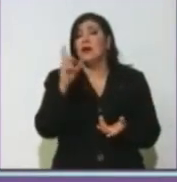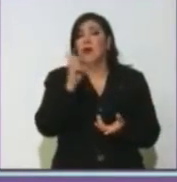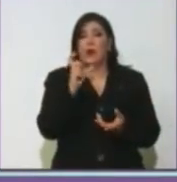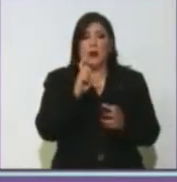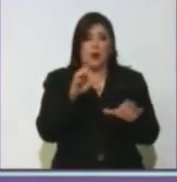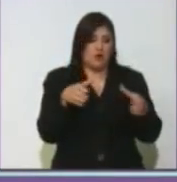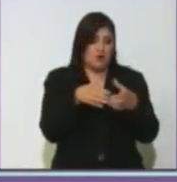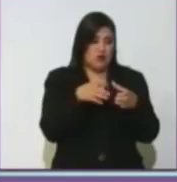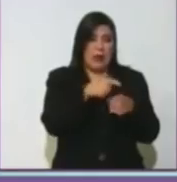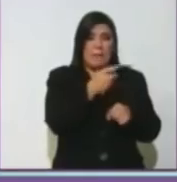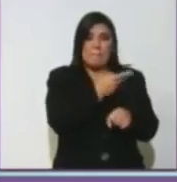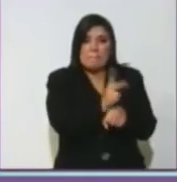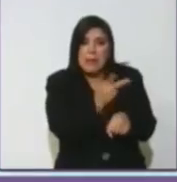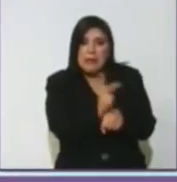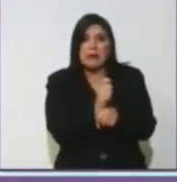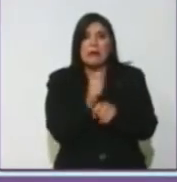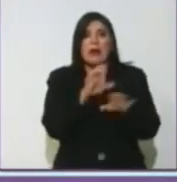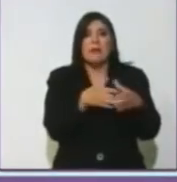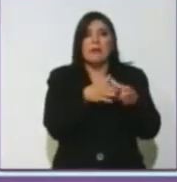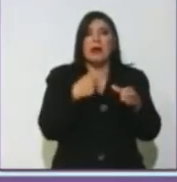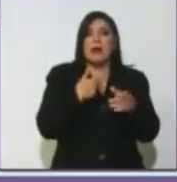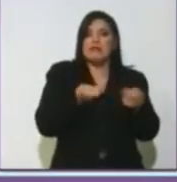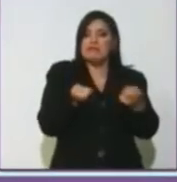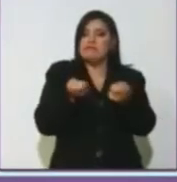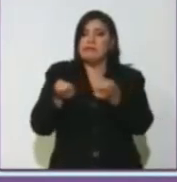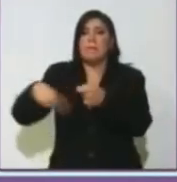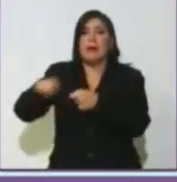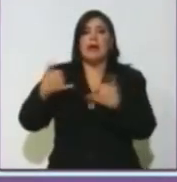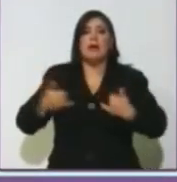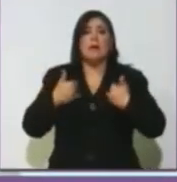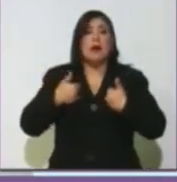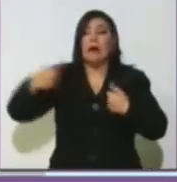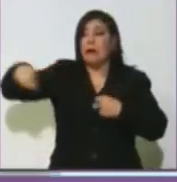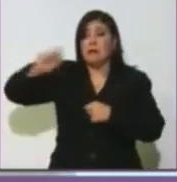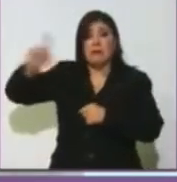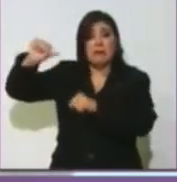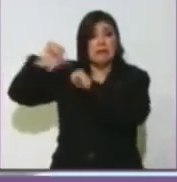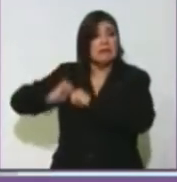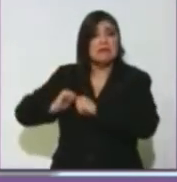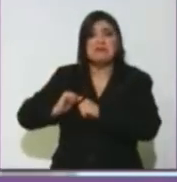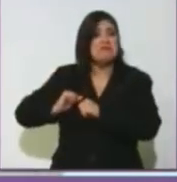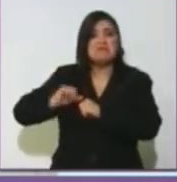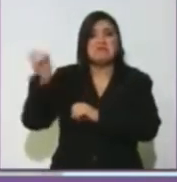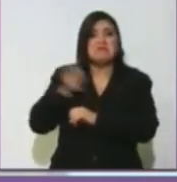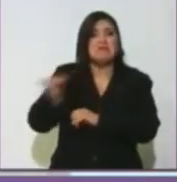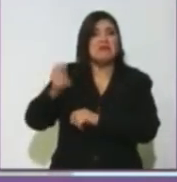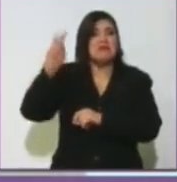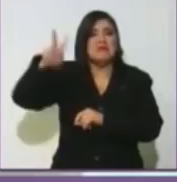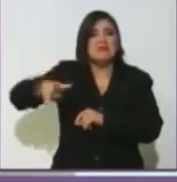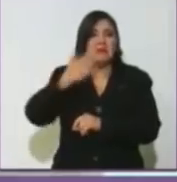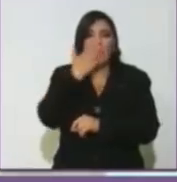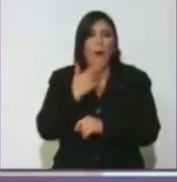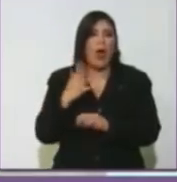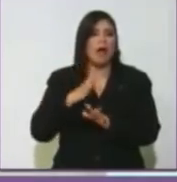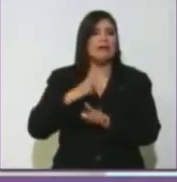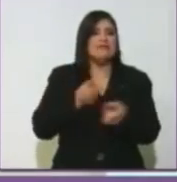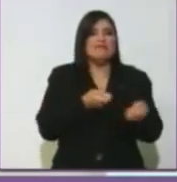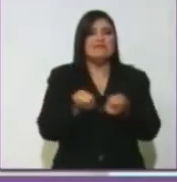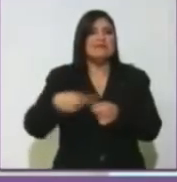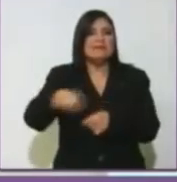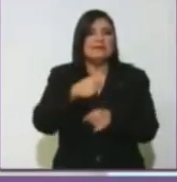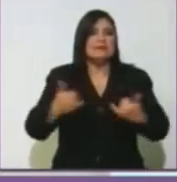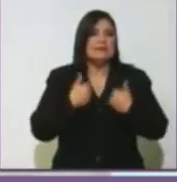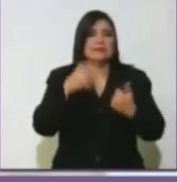tiene más autoridad frente a los jóvenes que las propias autoridades y lo que son los propios órganos los órganos de